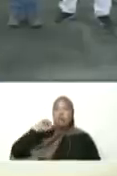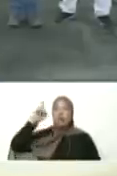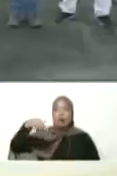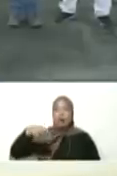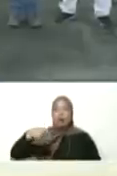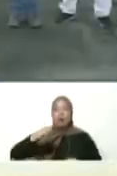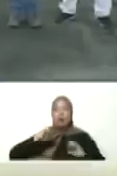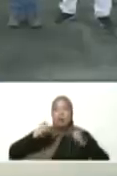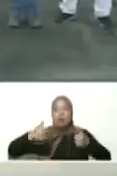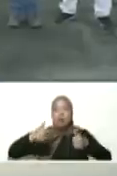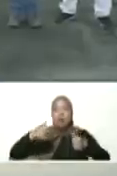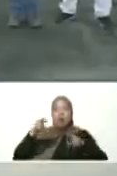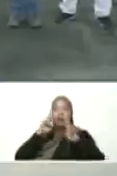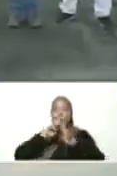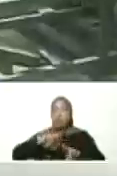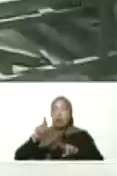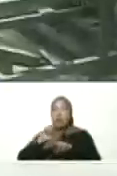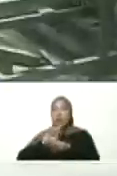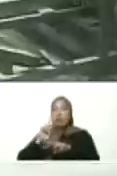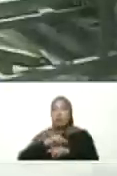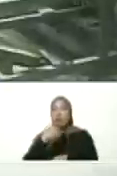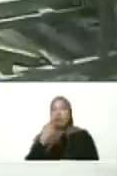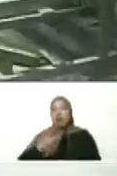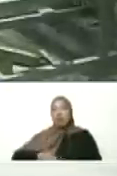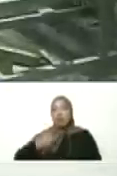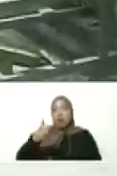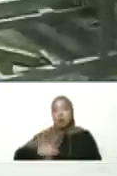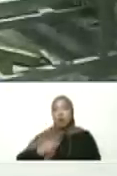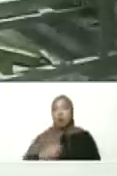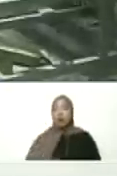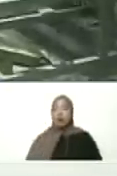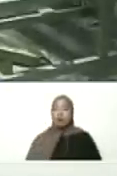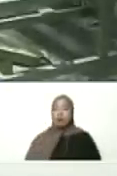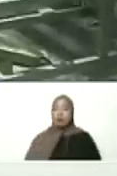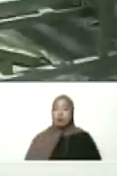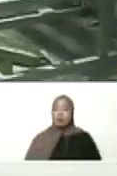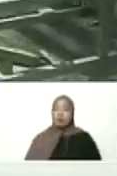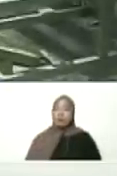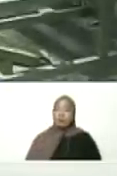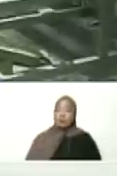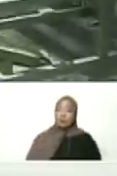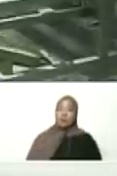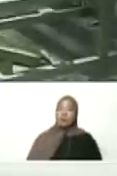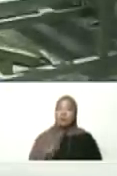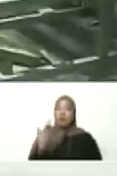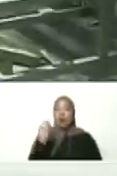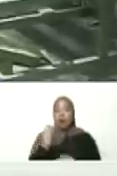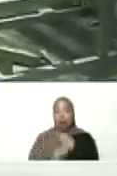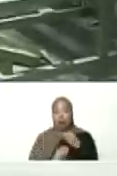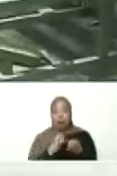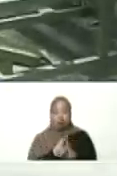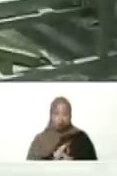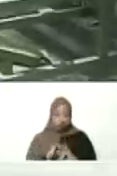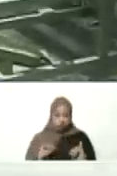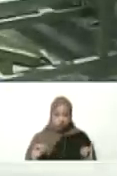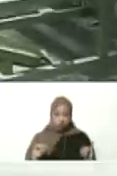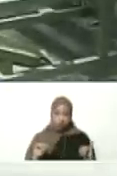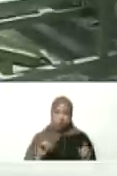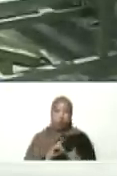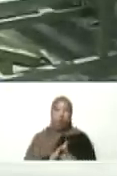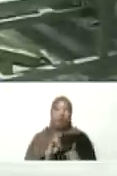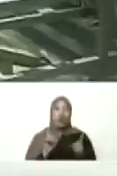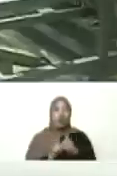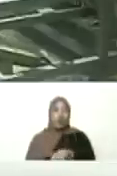compañeros, para avanzar en esas dos líneas que acabo de lanzar. Porque esas líneas van a determinar los